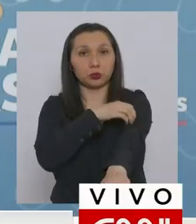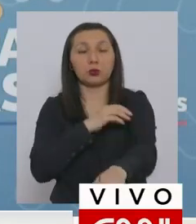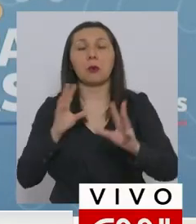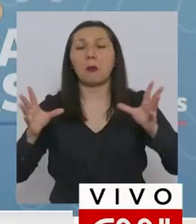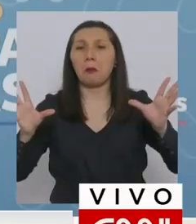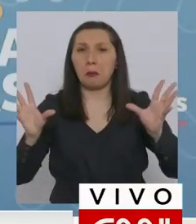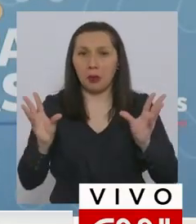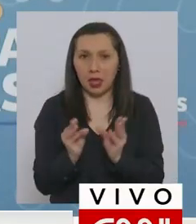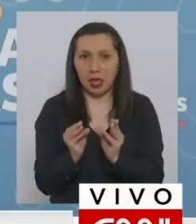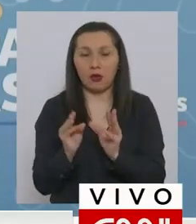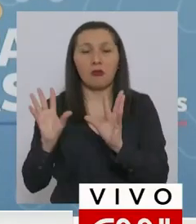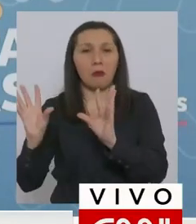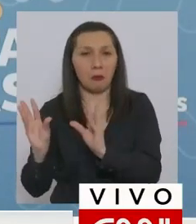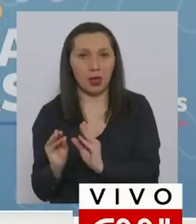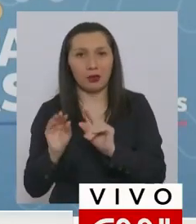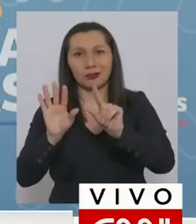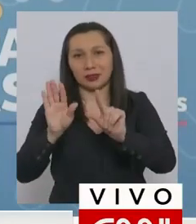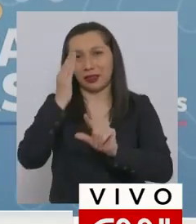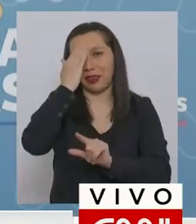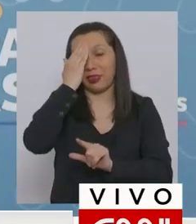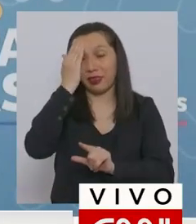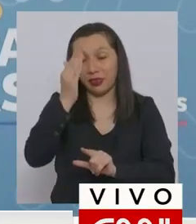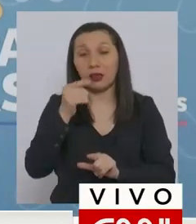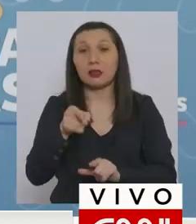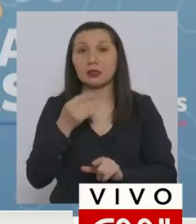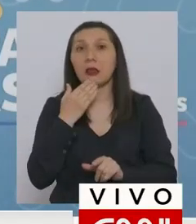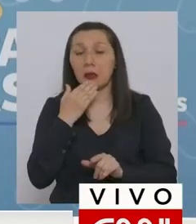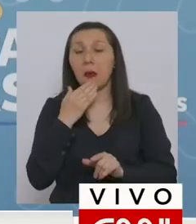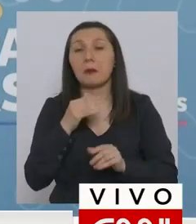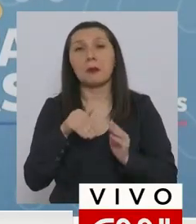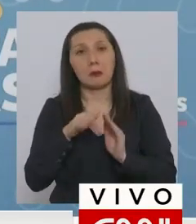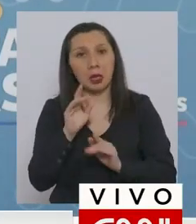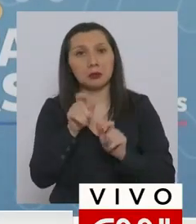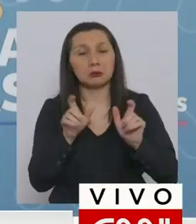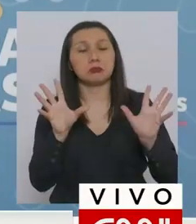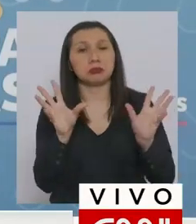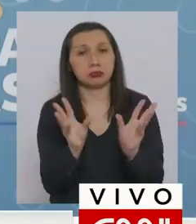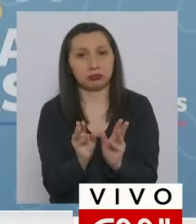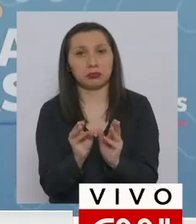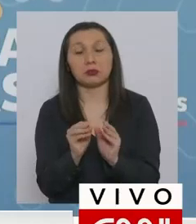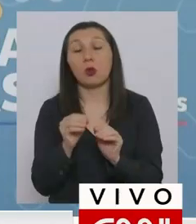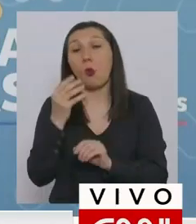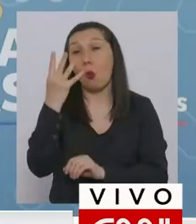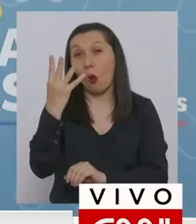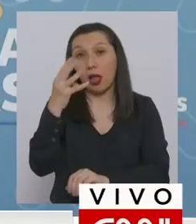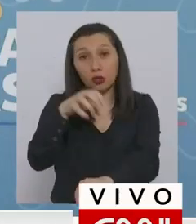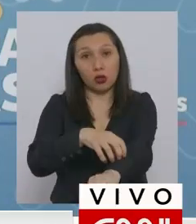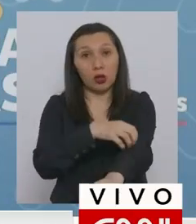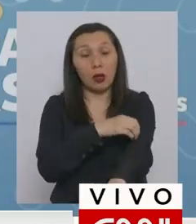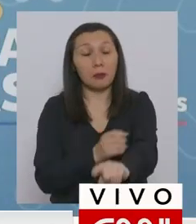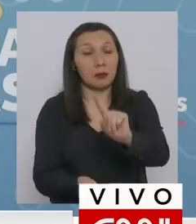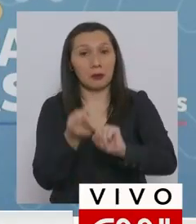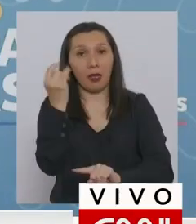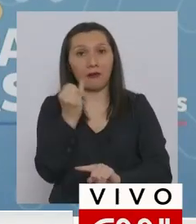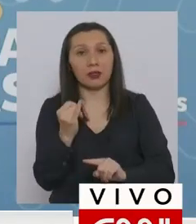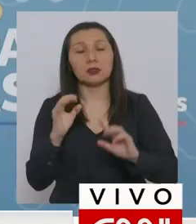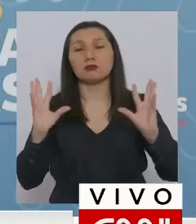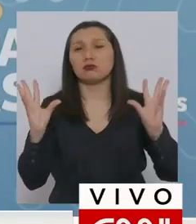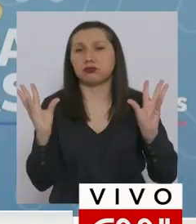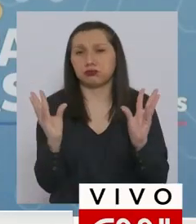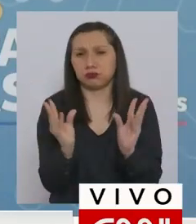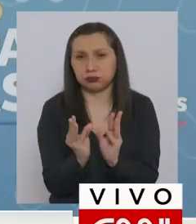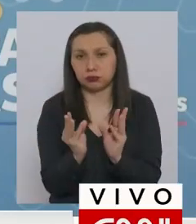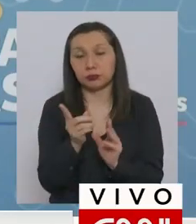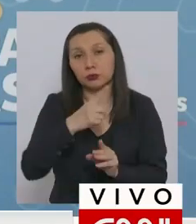casos en los últimos 7 días, esto también ha ido en aumento, y por primera vez 4 regiones disminuyen sus casos